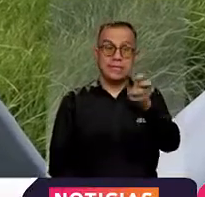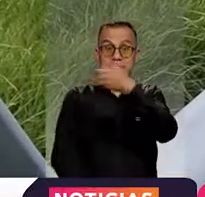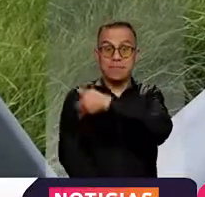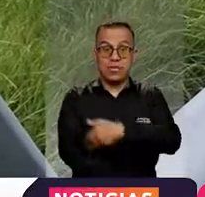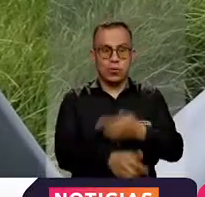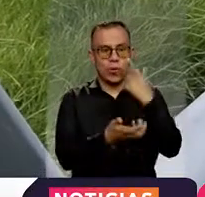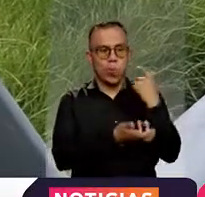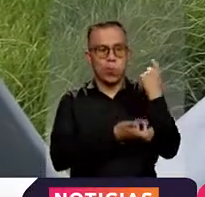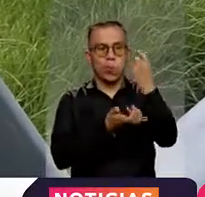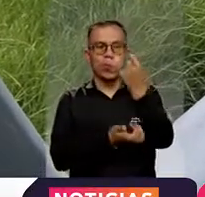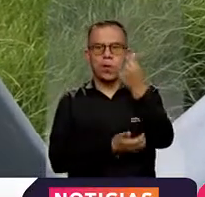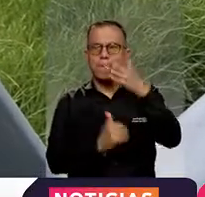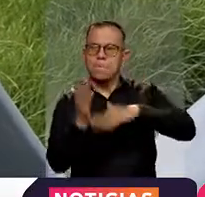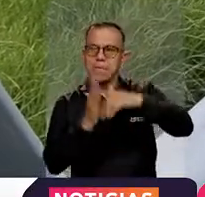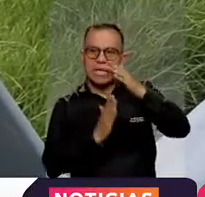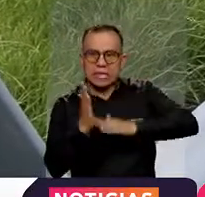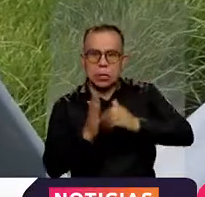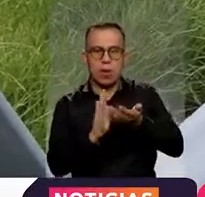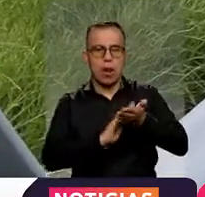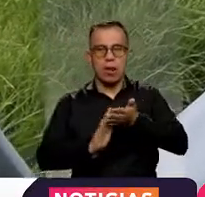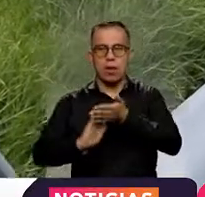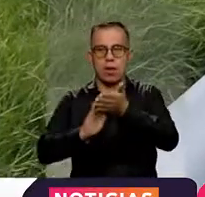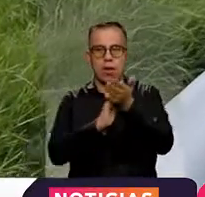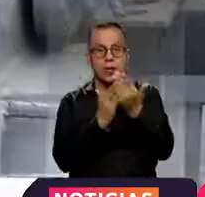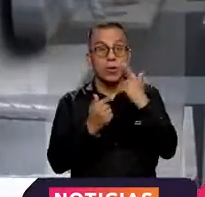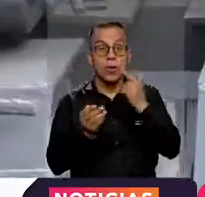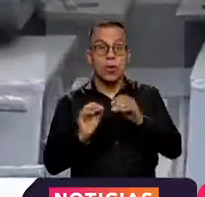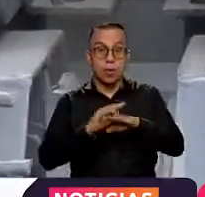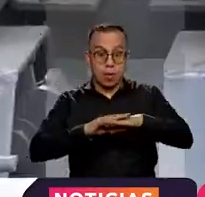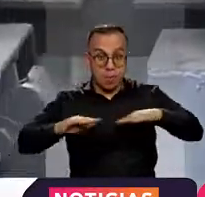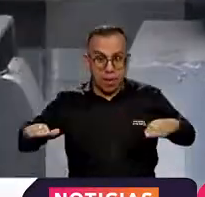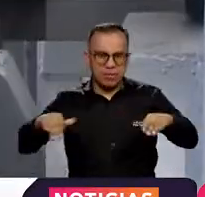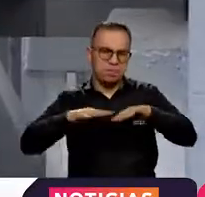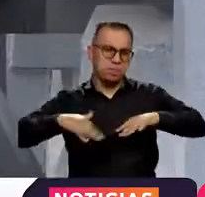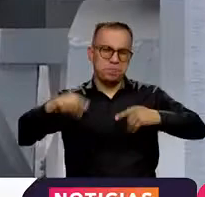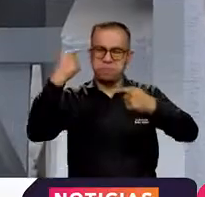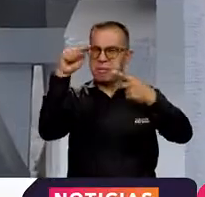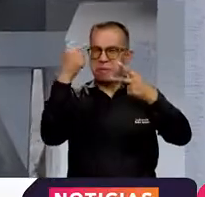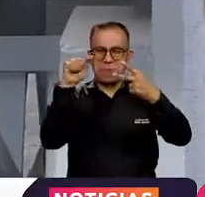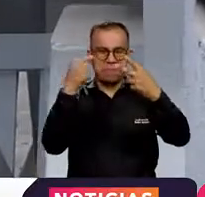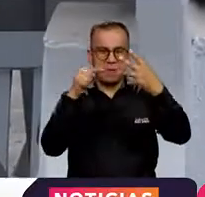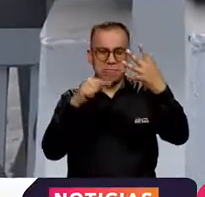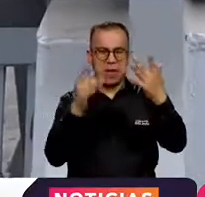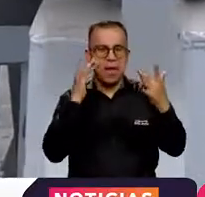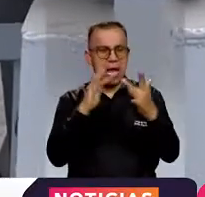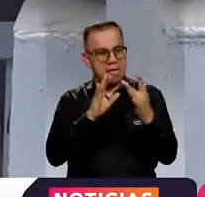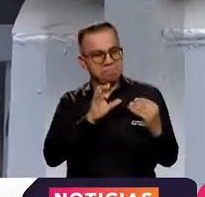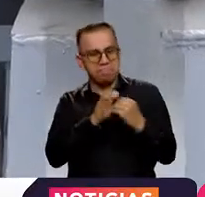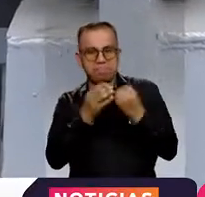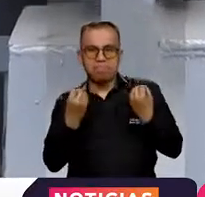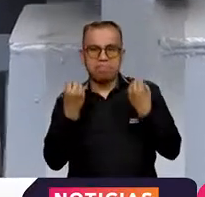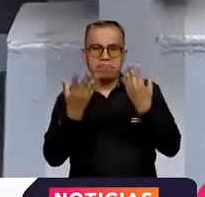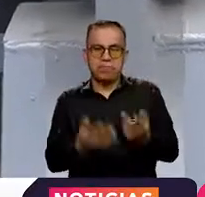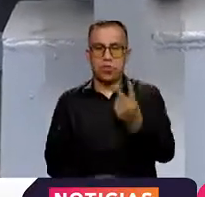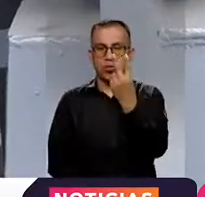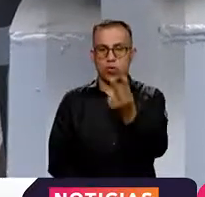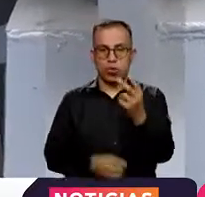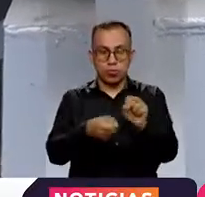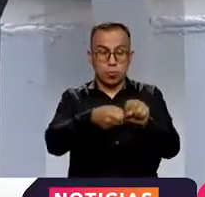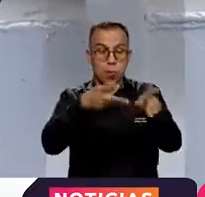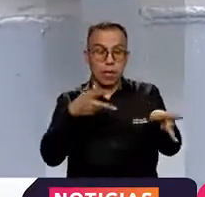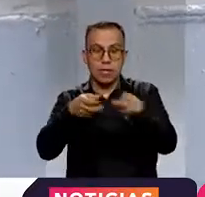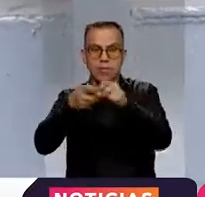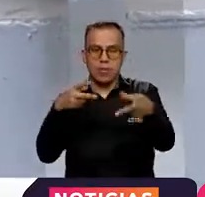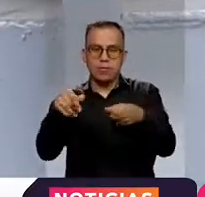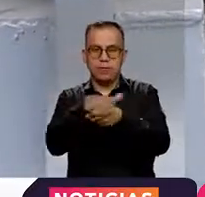de pesos en pintura, instalación de barandas, reposición de pisos, entre otras adecuaciones, se realizó la entrega de dos puentes ubicados